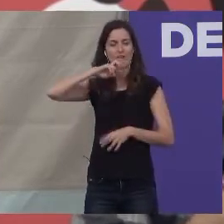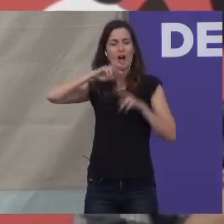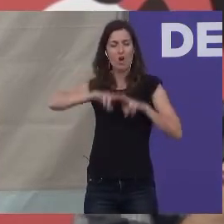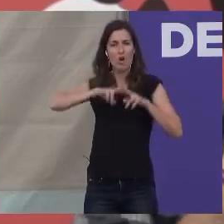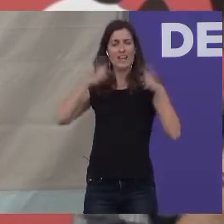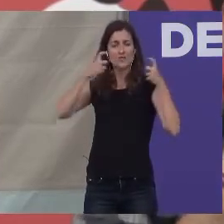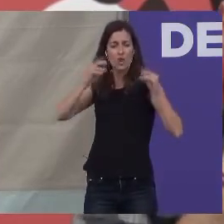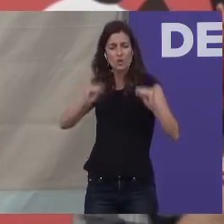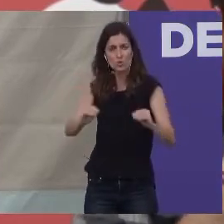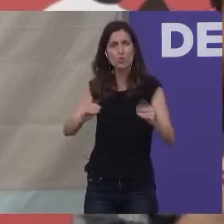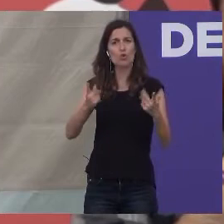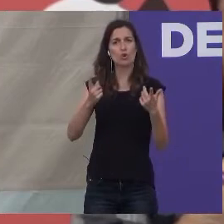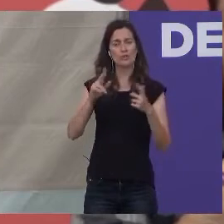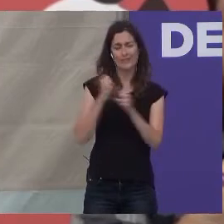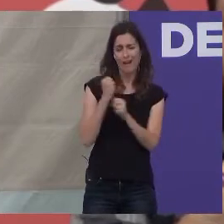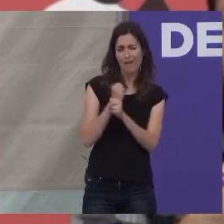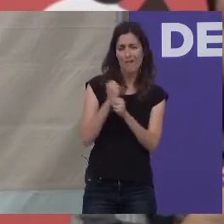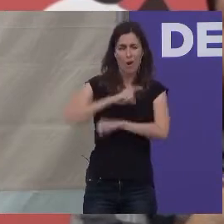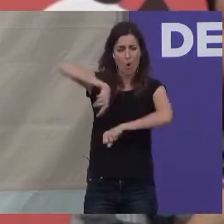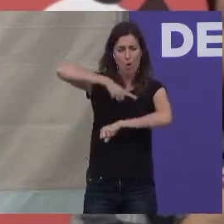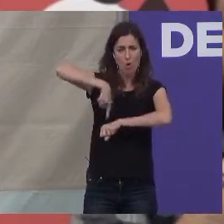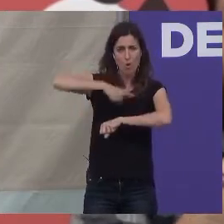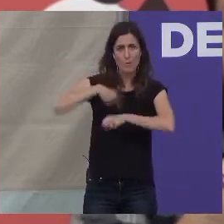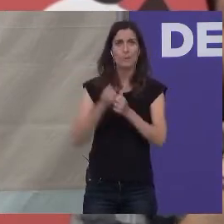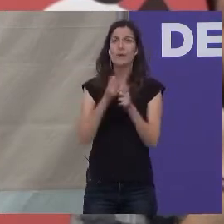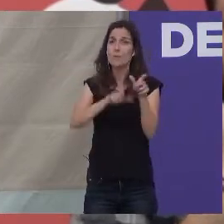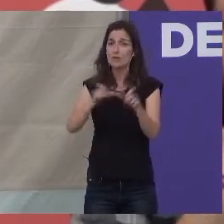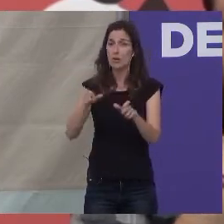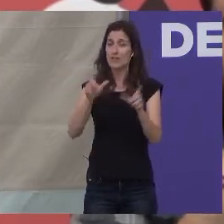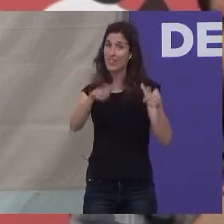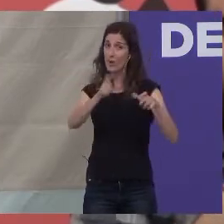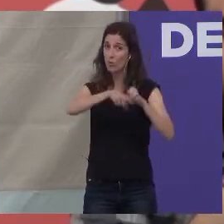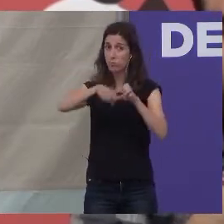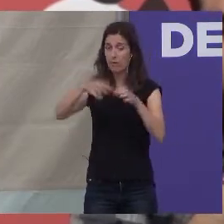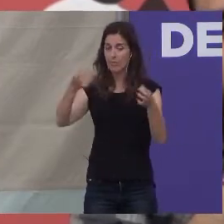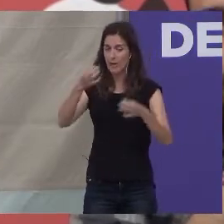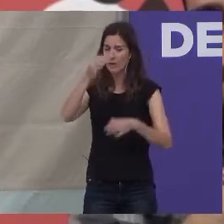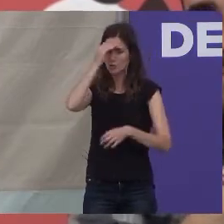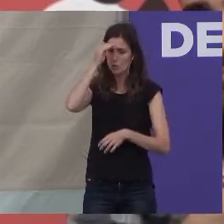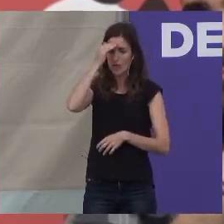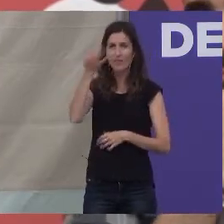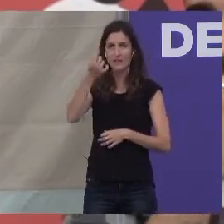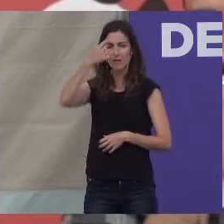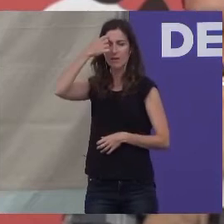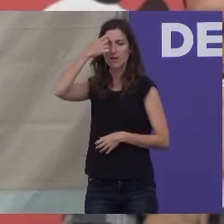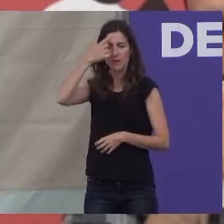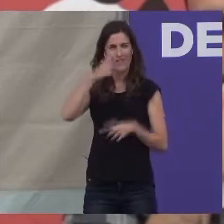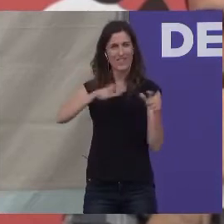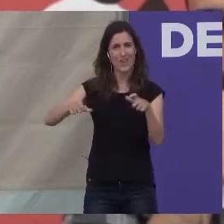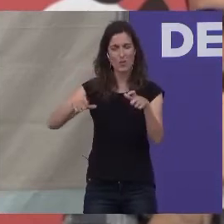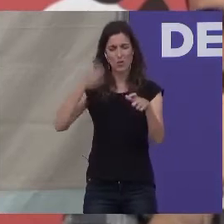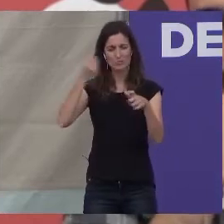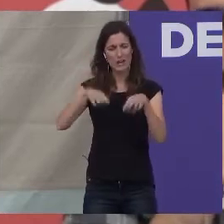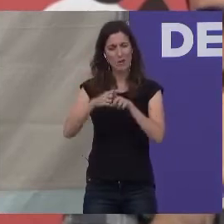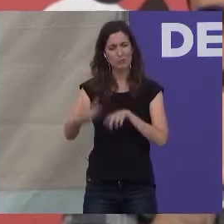su dedicación. Que éstas sean escuchadas, tenidas en cuenta. No podemos permitir que los círculos sean